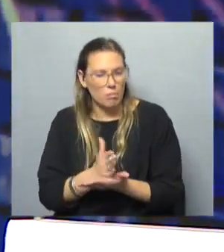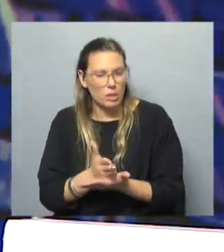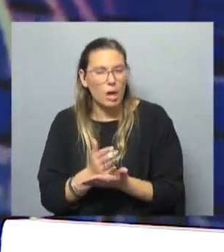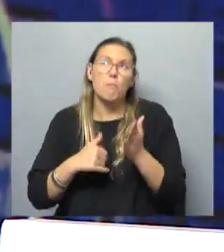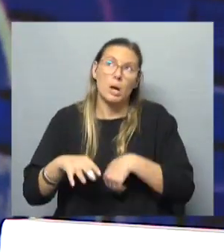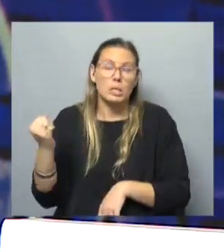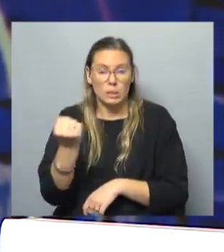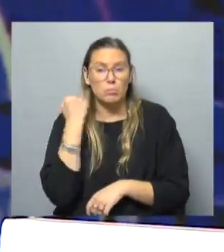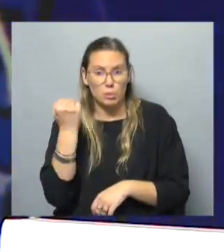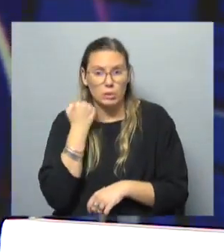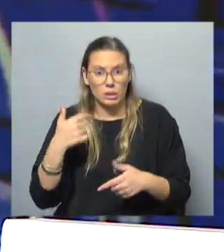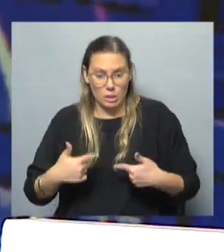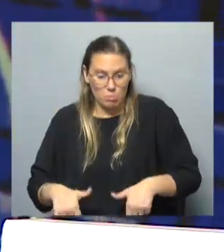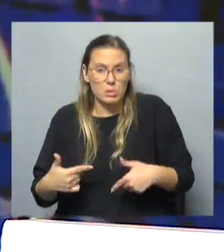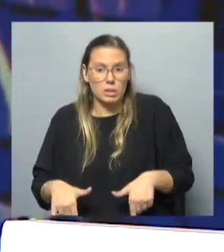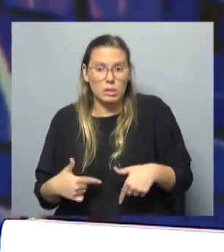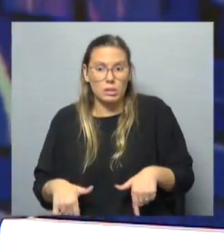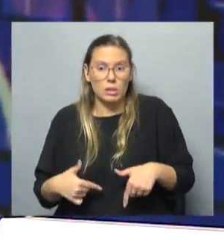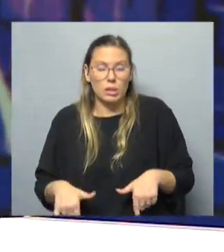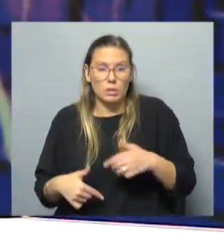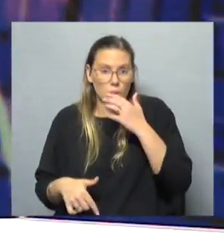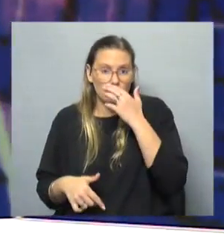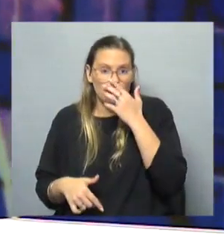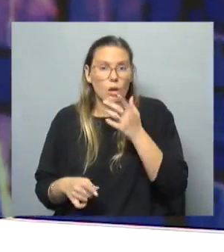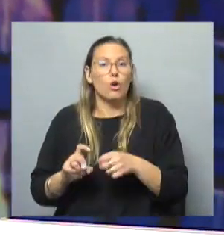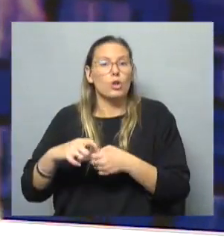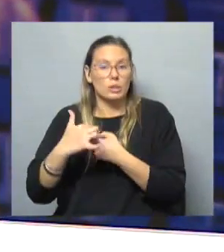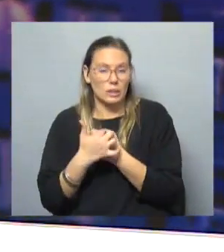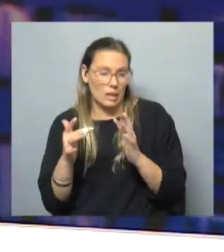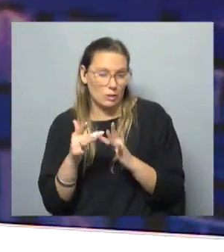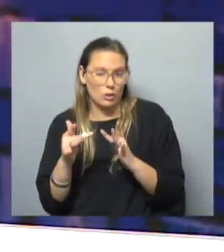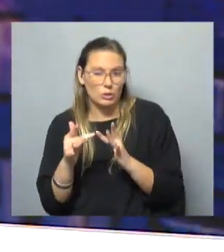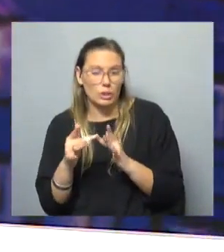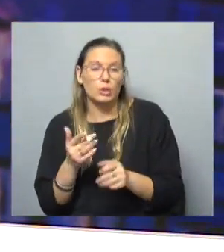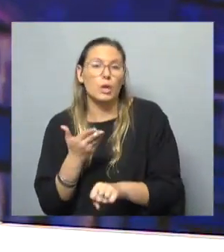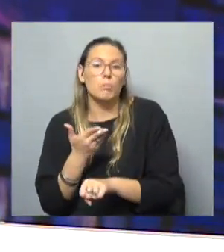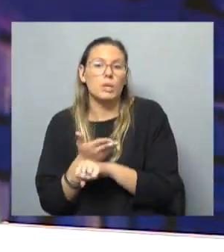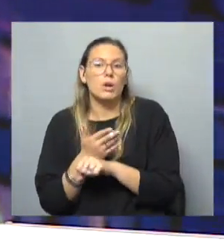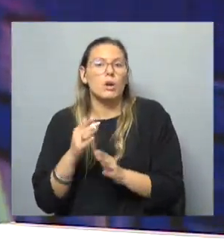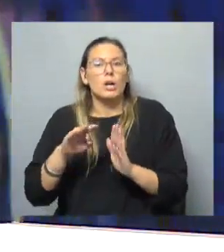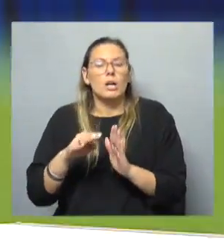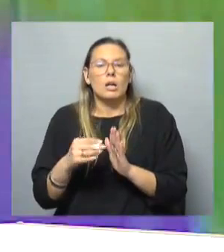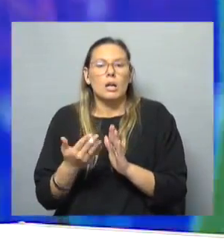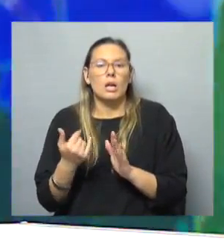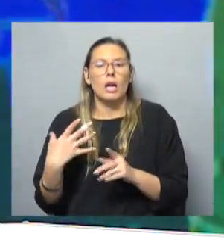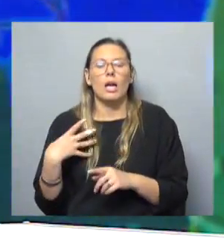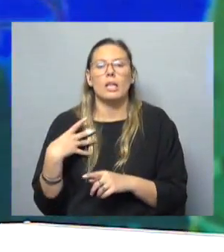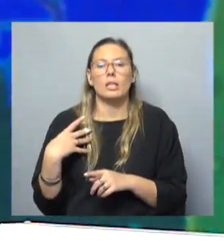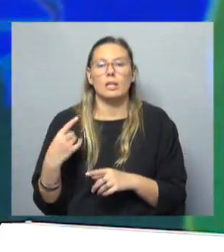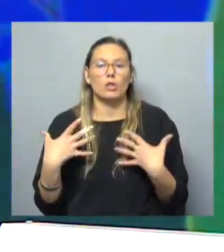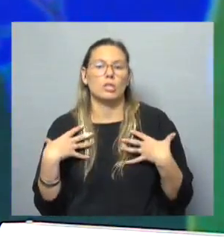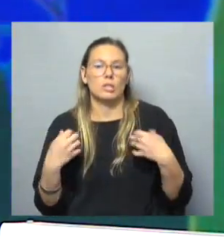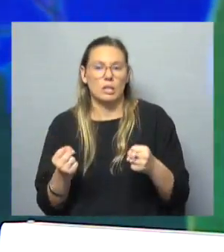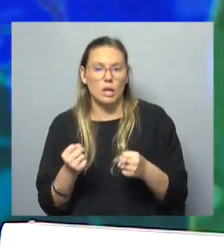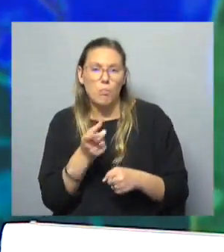más importante del Ministerio con los sindicatos, y pidió la destitución del director de Sanidad Policial por entender